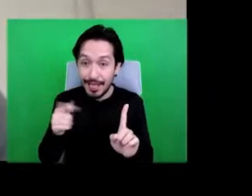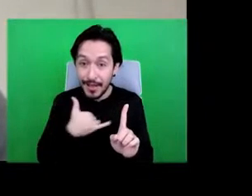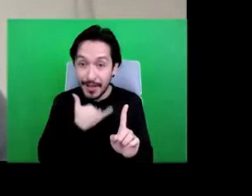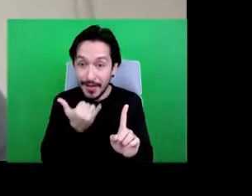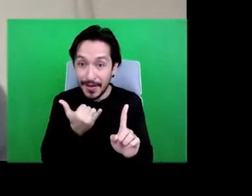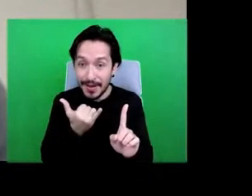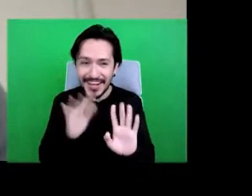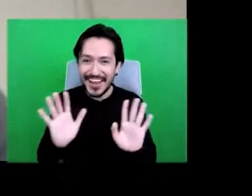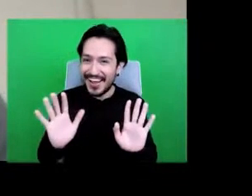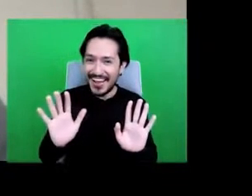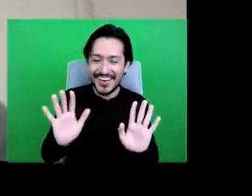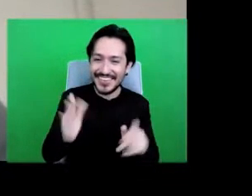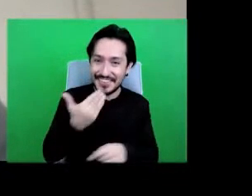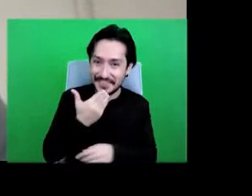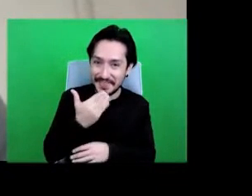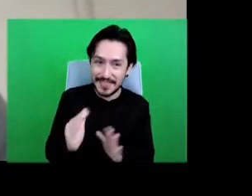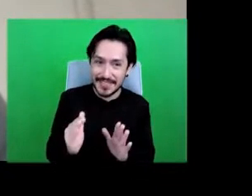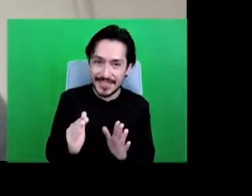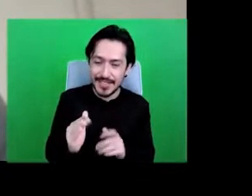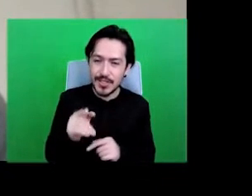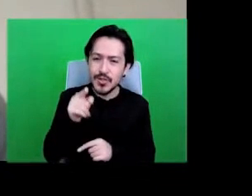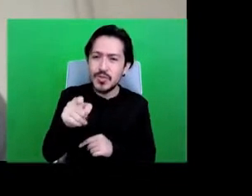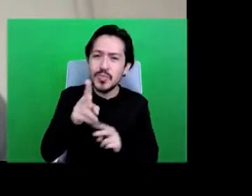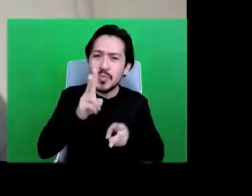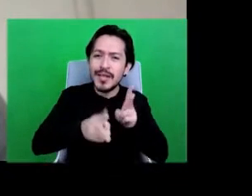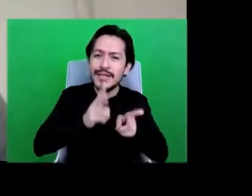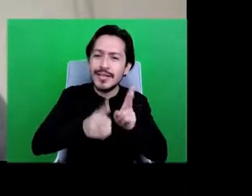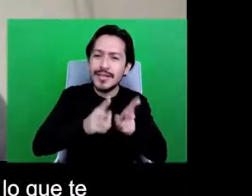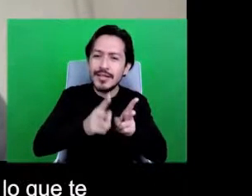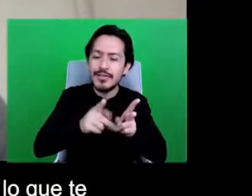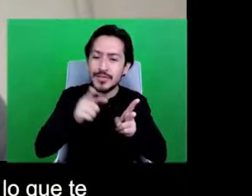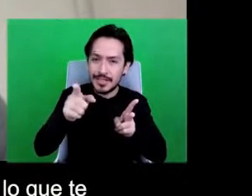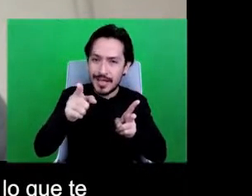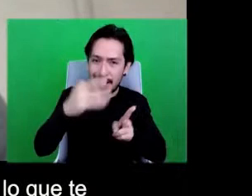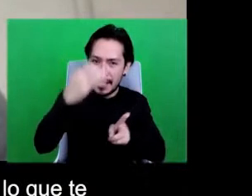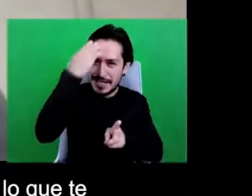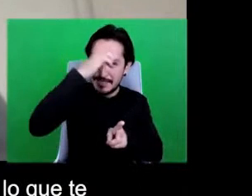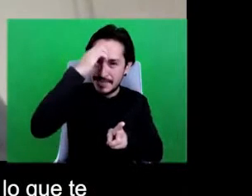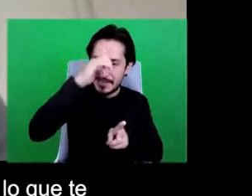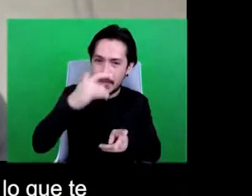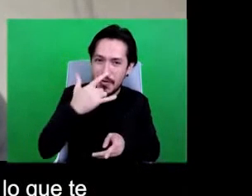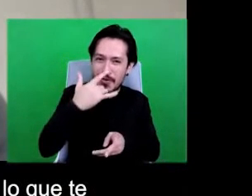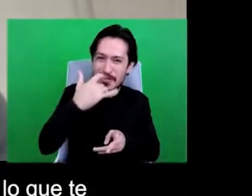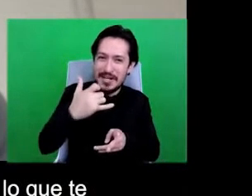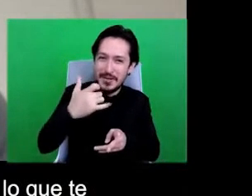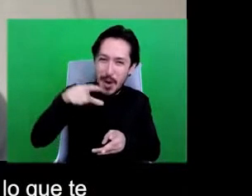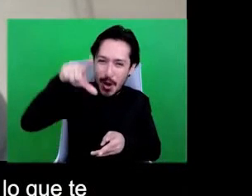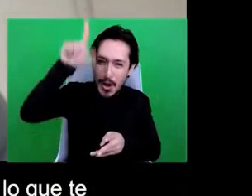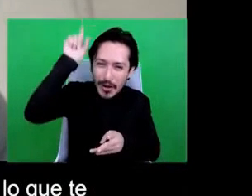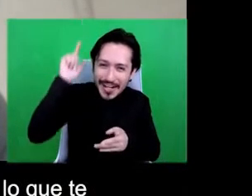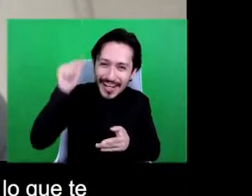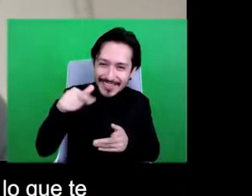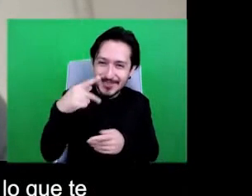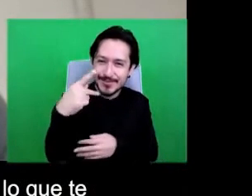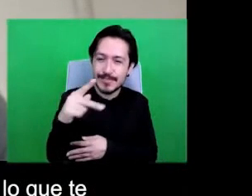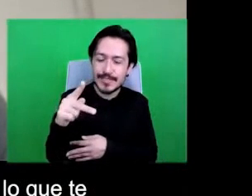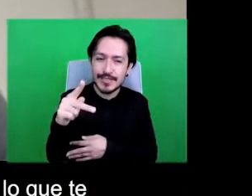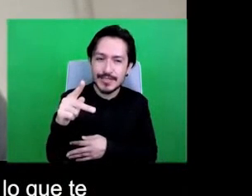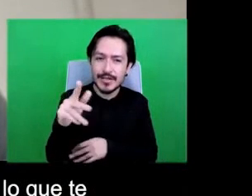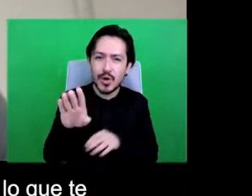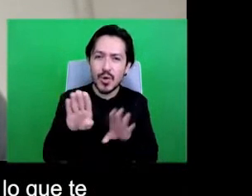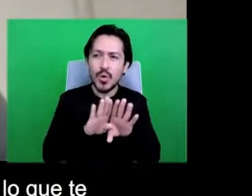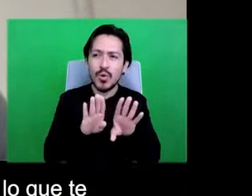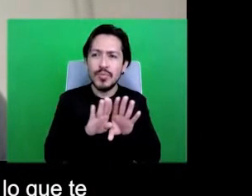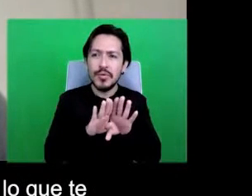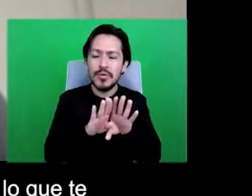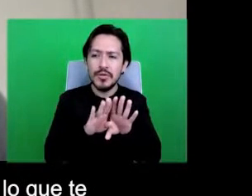justo, o sea, que nos platicabas además de esta experiencia surreal, al final de cuentas, ¿cómo le diste la vuelta o qué fue lo que te ayudó